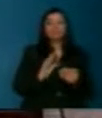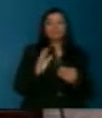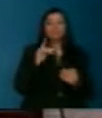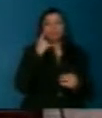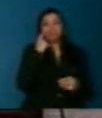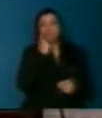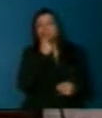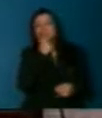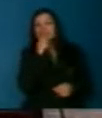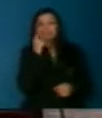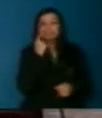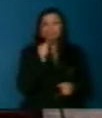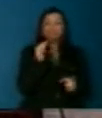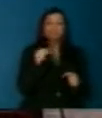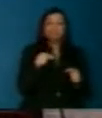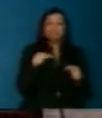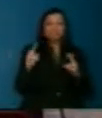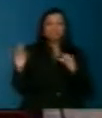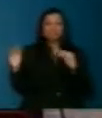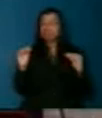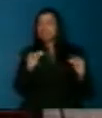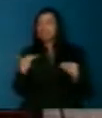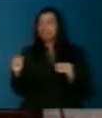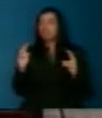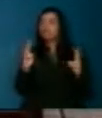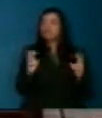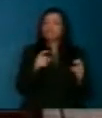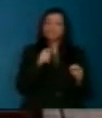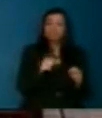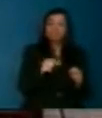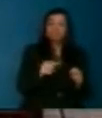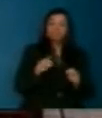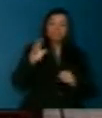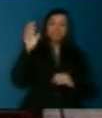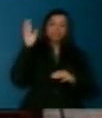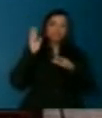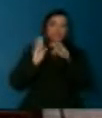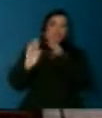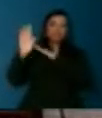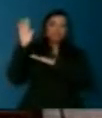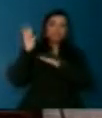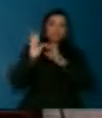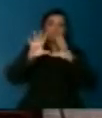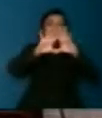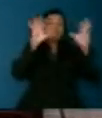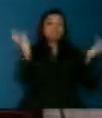probabilidad de la que hoy tanto se habla, el fin de la historia, el fin del mundo.